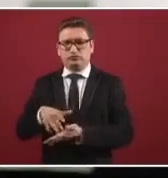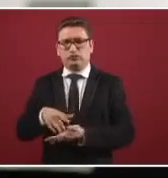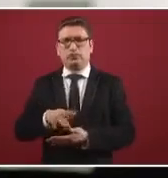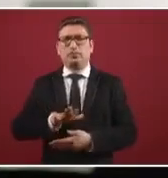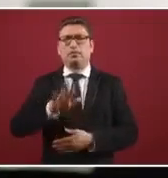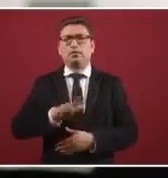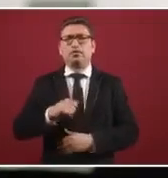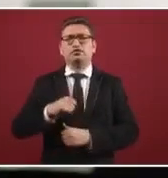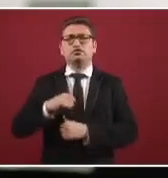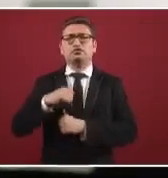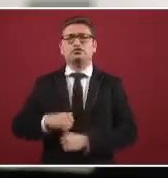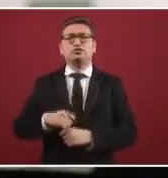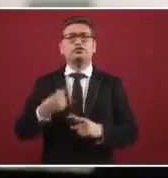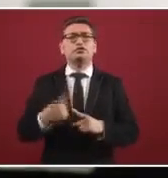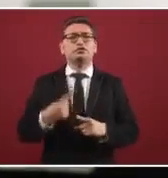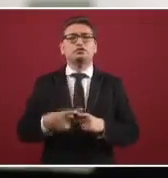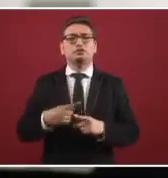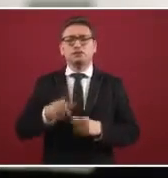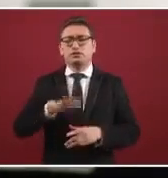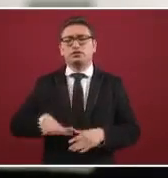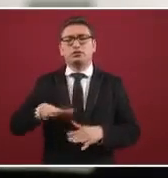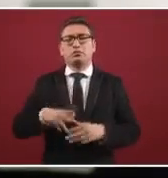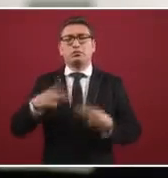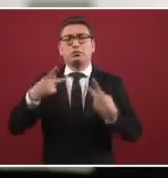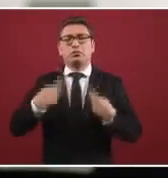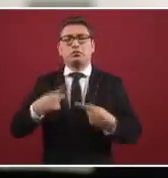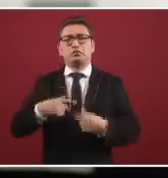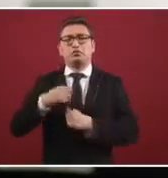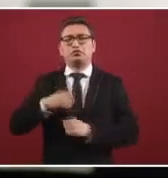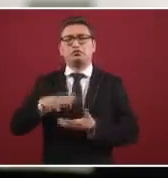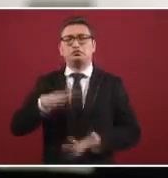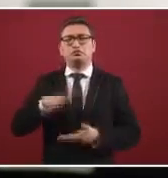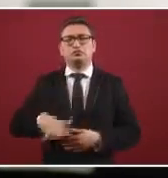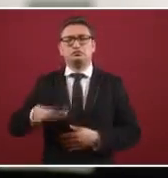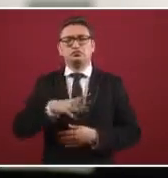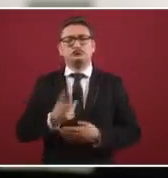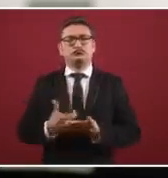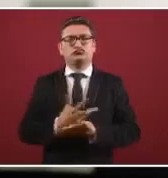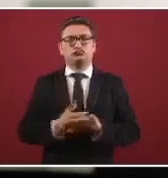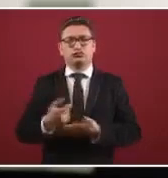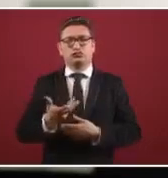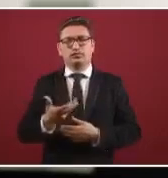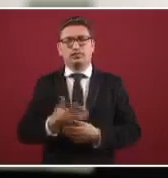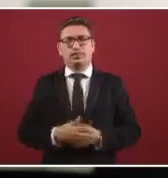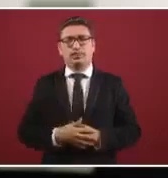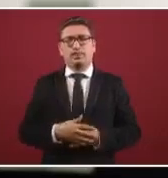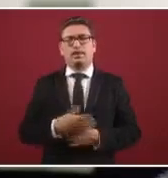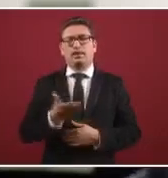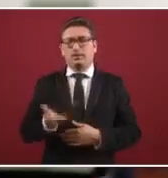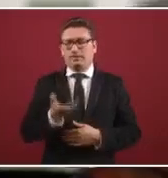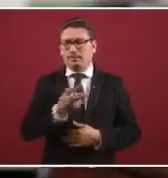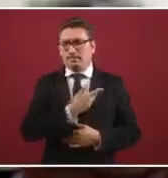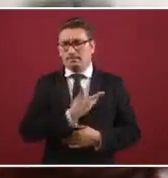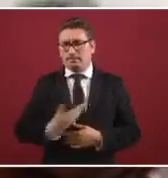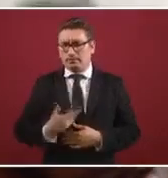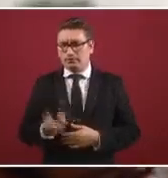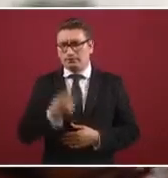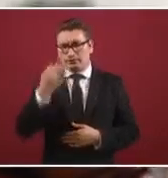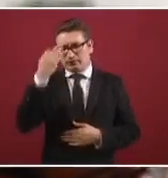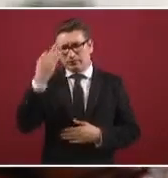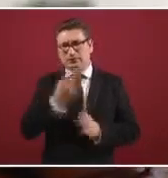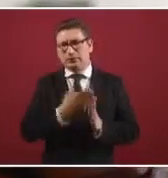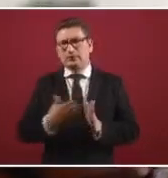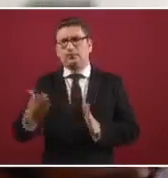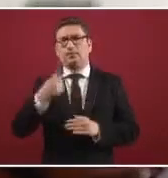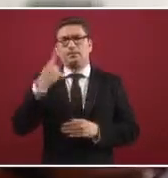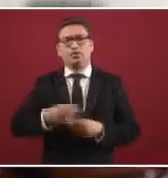lo siguen teniendo la mayor parte del poder adquisitivo. Señor presidente, ¿cuánto tiempo tenemos que esperar para que el